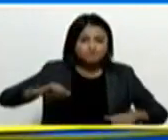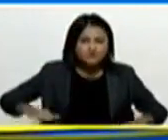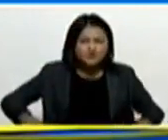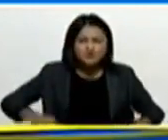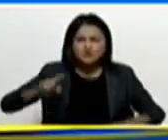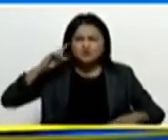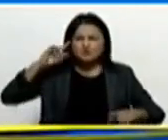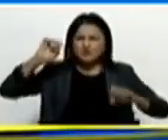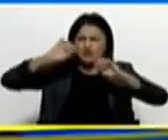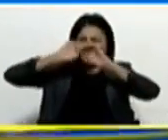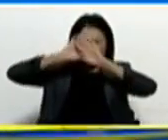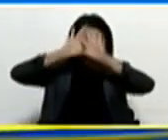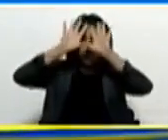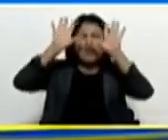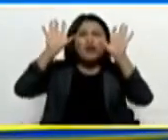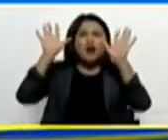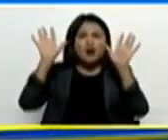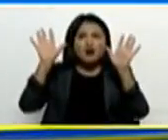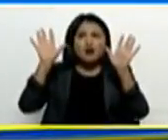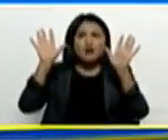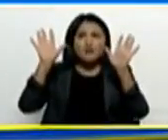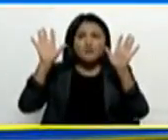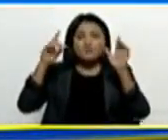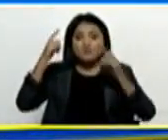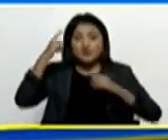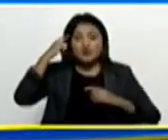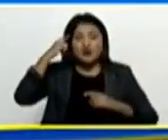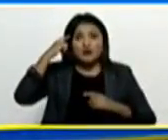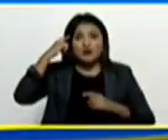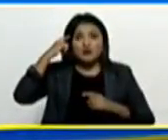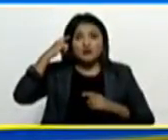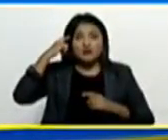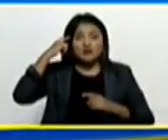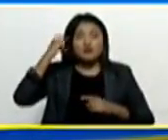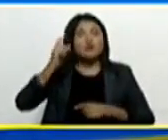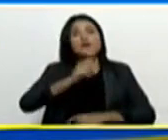lucidez, tuviera la valentía